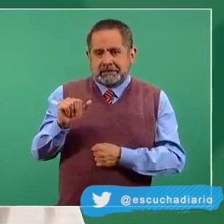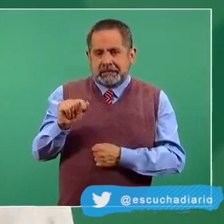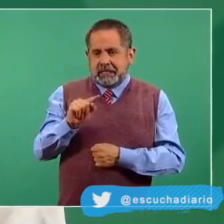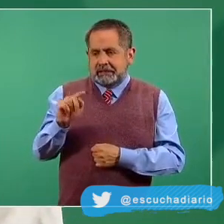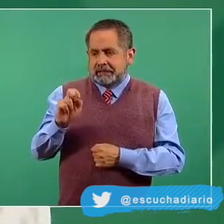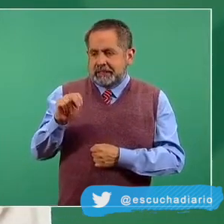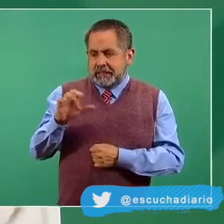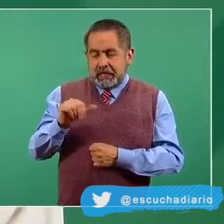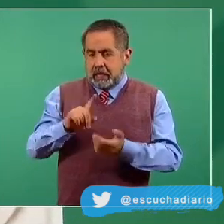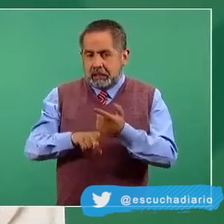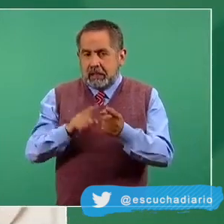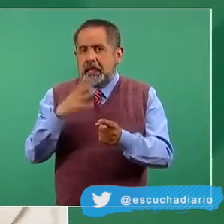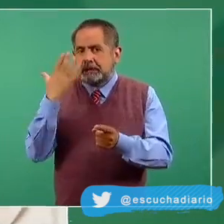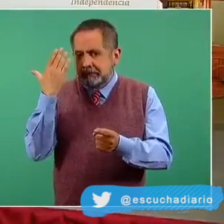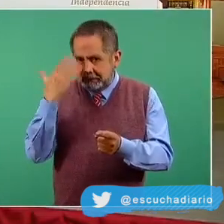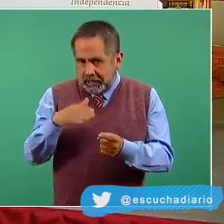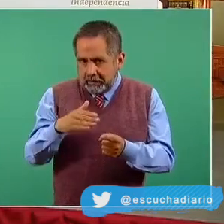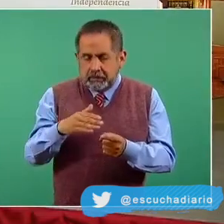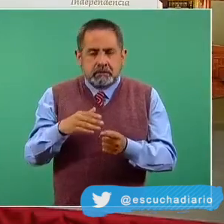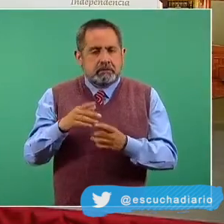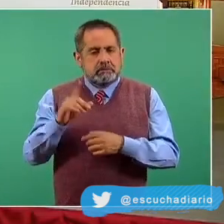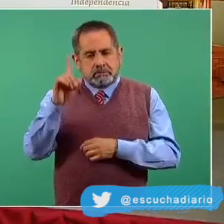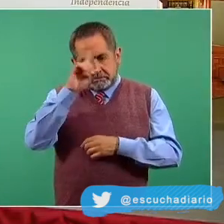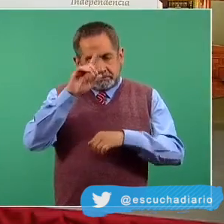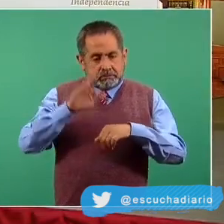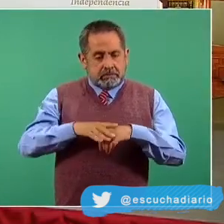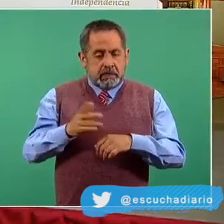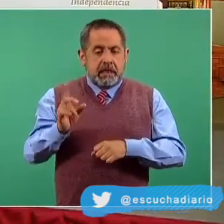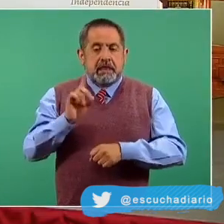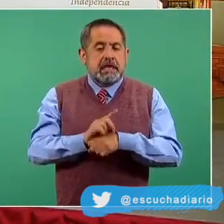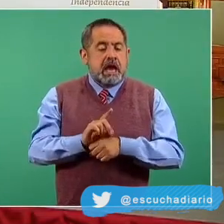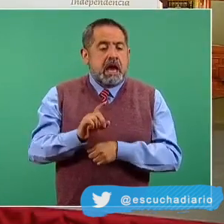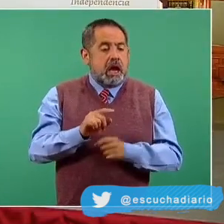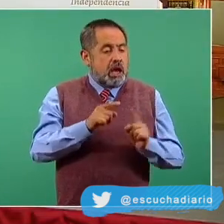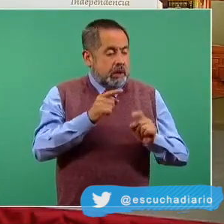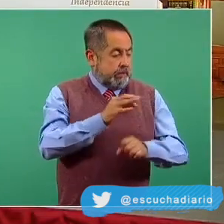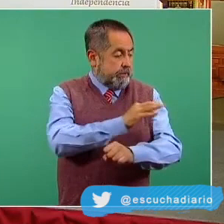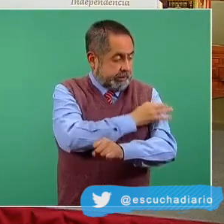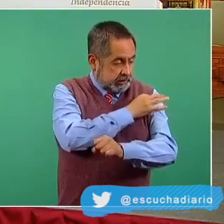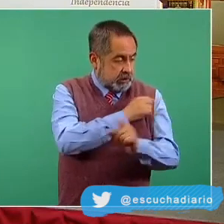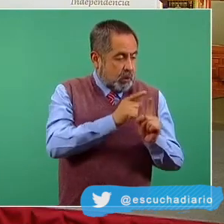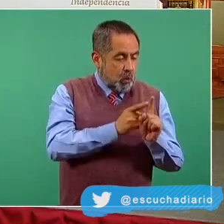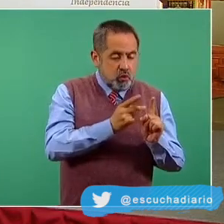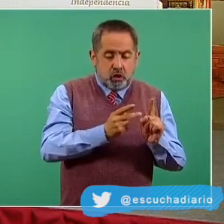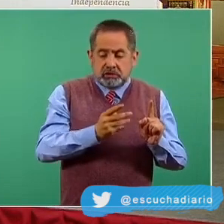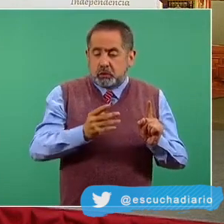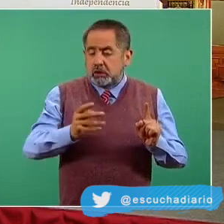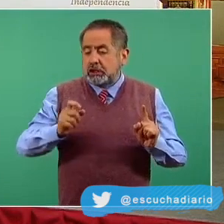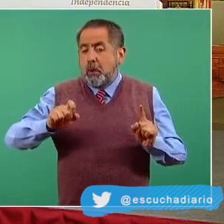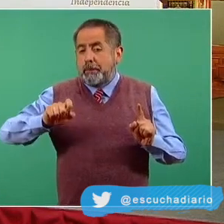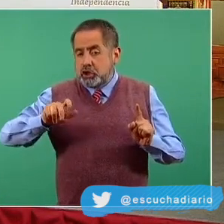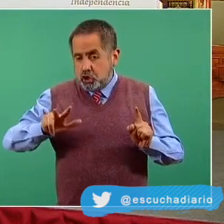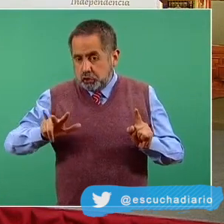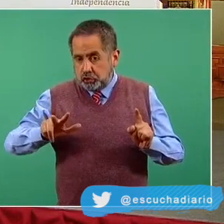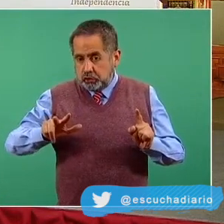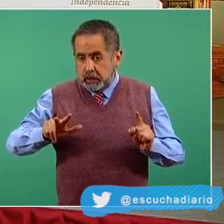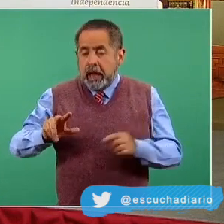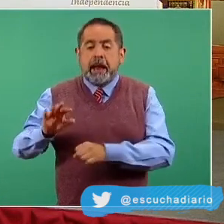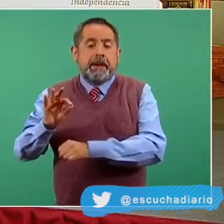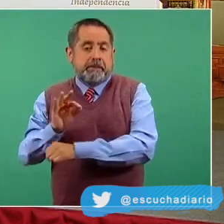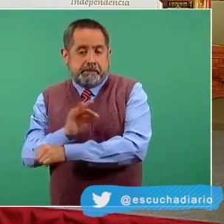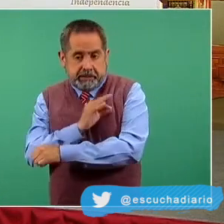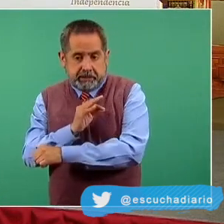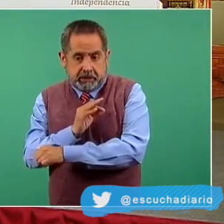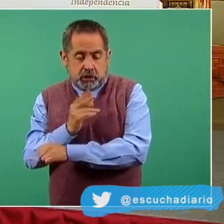y saben que se recomienda a partir del día 28, después de esa primera dosis, recibir la segunda dosis, con también